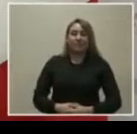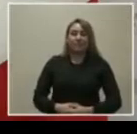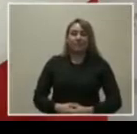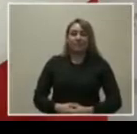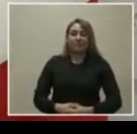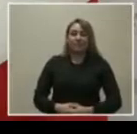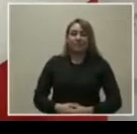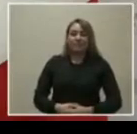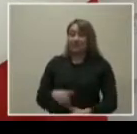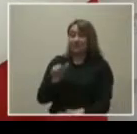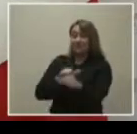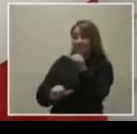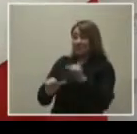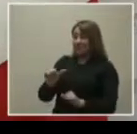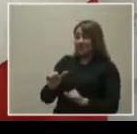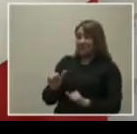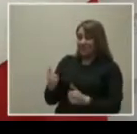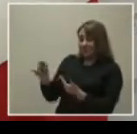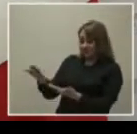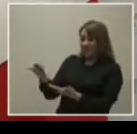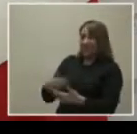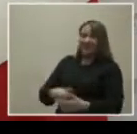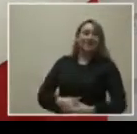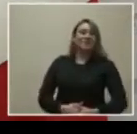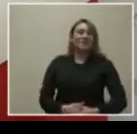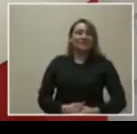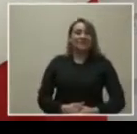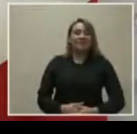Listo. Continuamos, por favor, aquí con Benito Barrón.